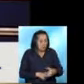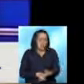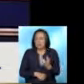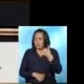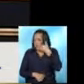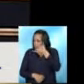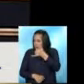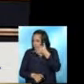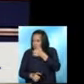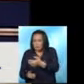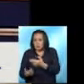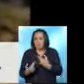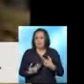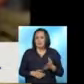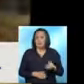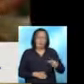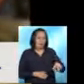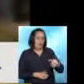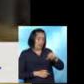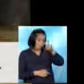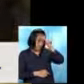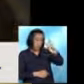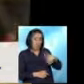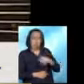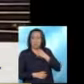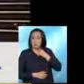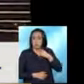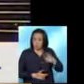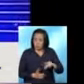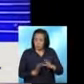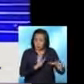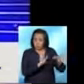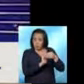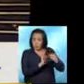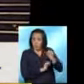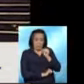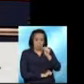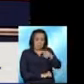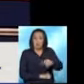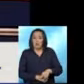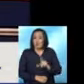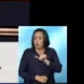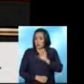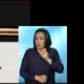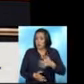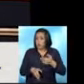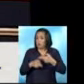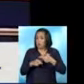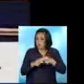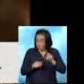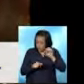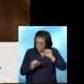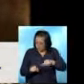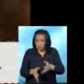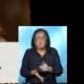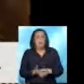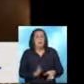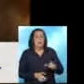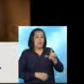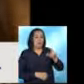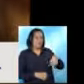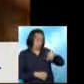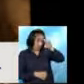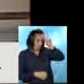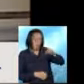te llamé. Encantó al Perú entero con su inigualable imitación. Fernando Huaraca Ángeles dejó su nombre para convertirse en el Luis Miguel